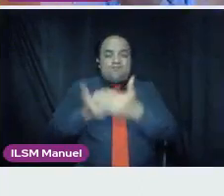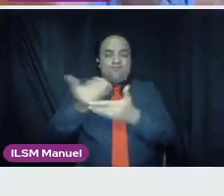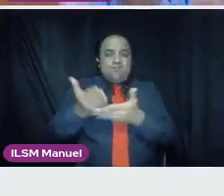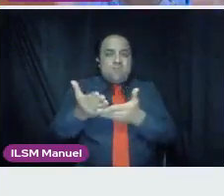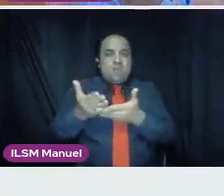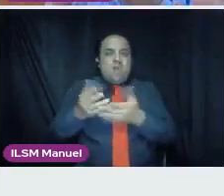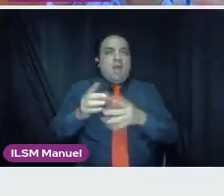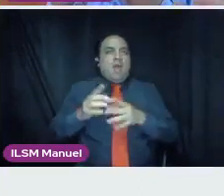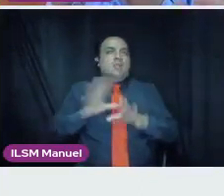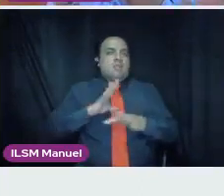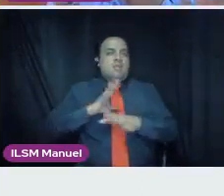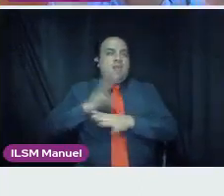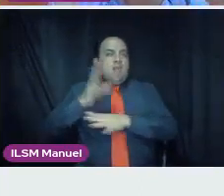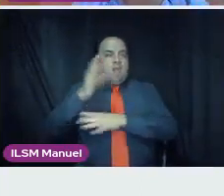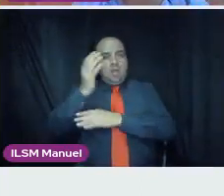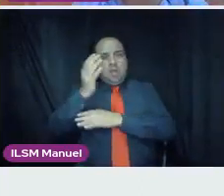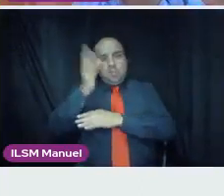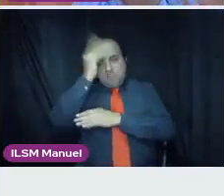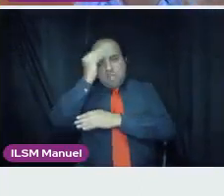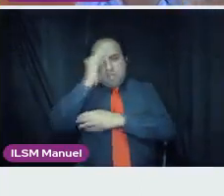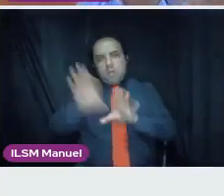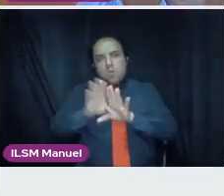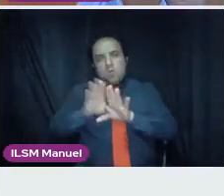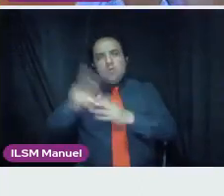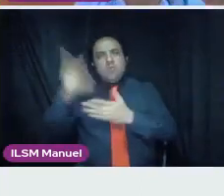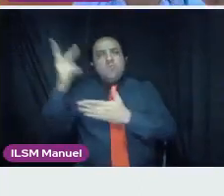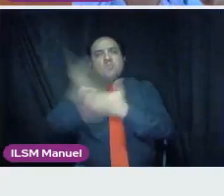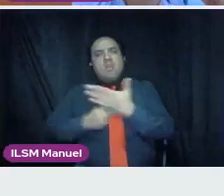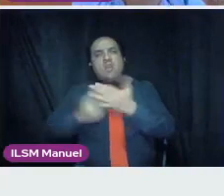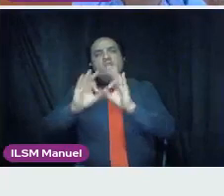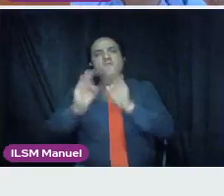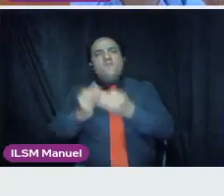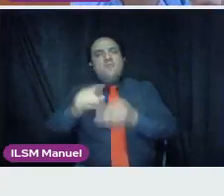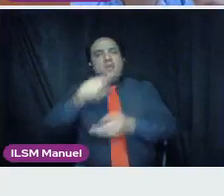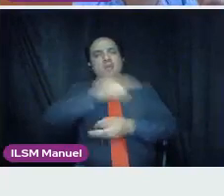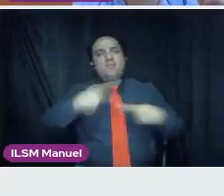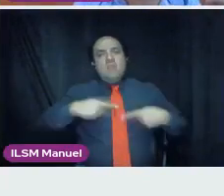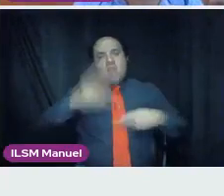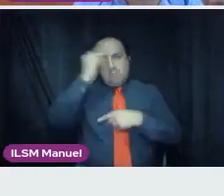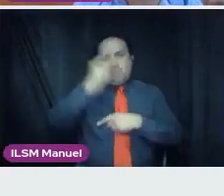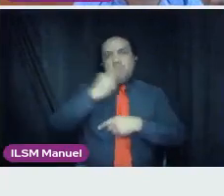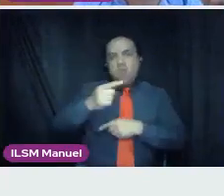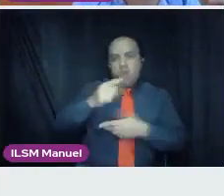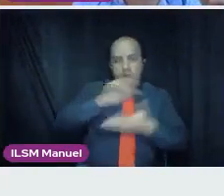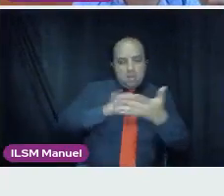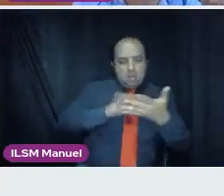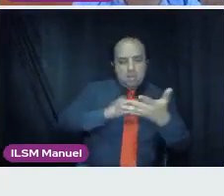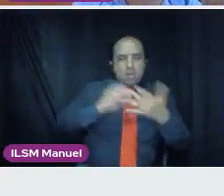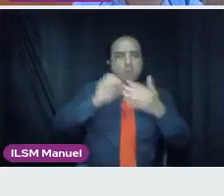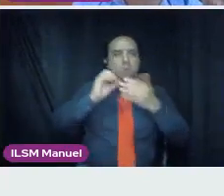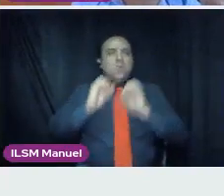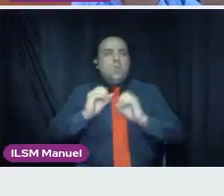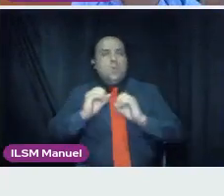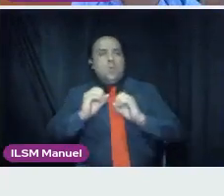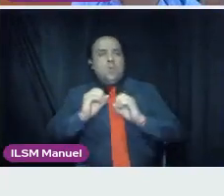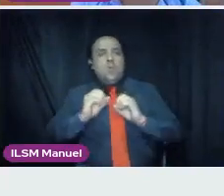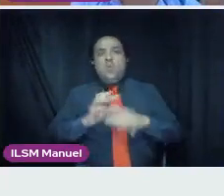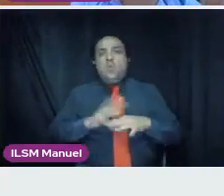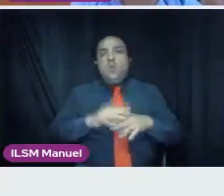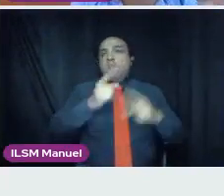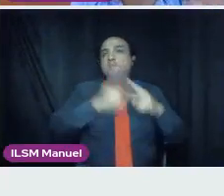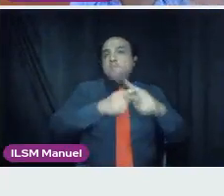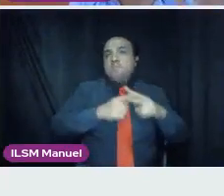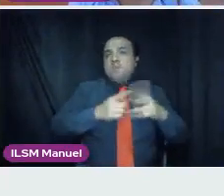cuáles son las estrategias mejores para que las personas aprendan a leer, cuáles son las estrategias para que aprendan a resolver problemas de